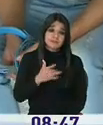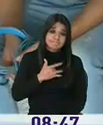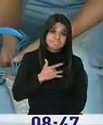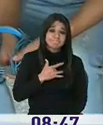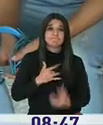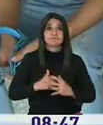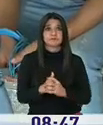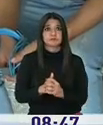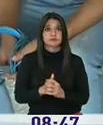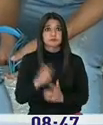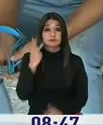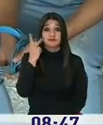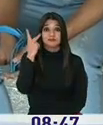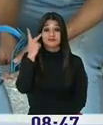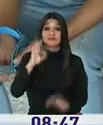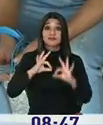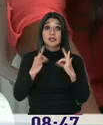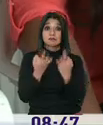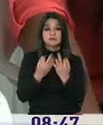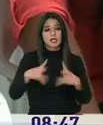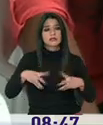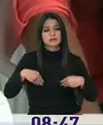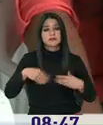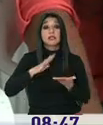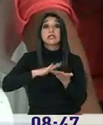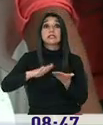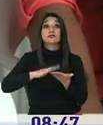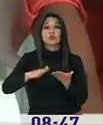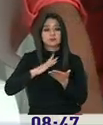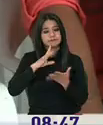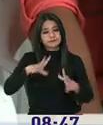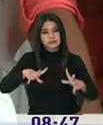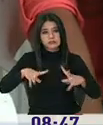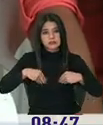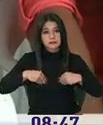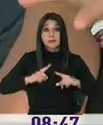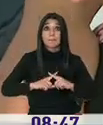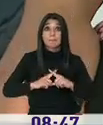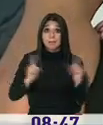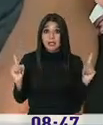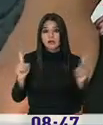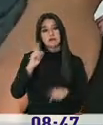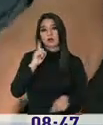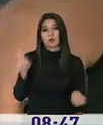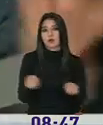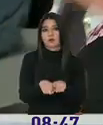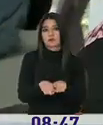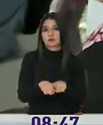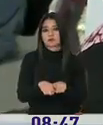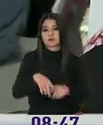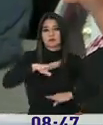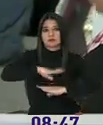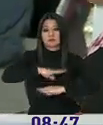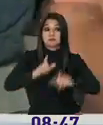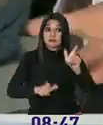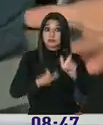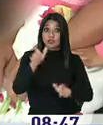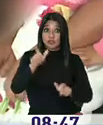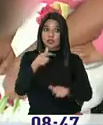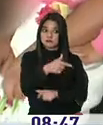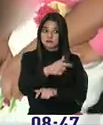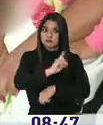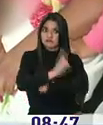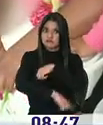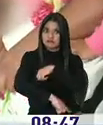los padres de familia aceptaron las disculpas del patronato, pero no están satisfechos, ya que las personas que hicieron